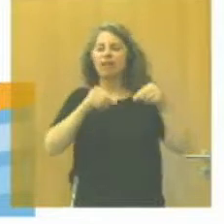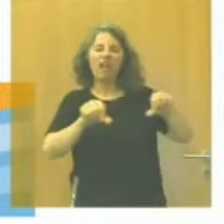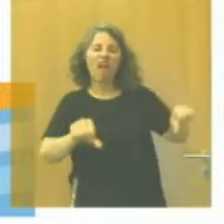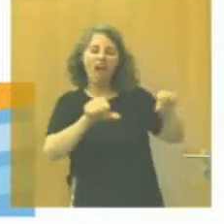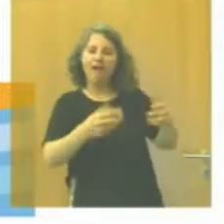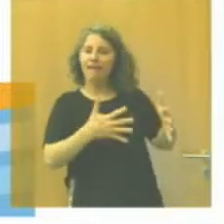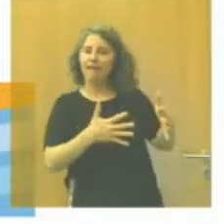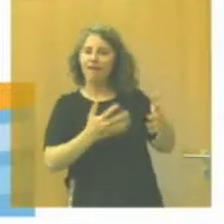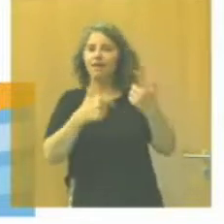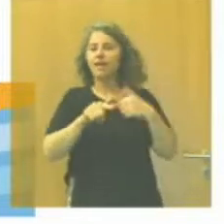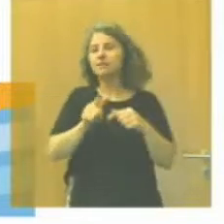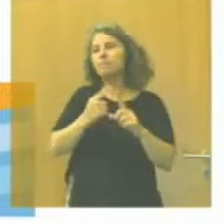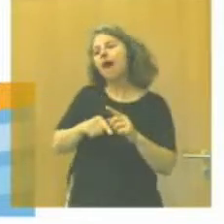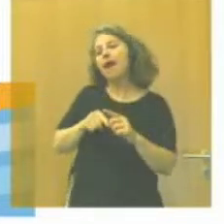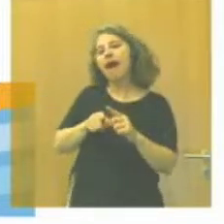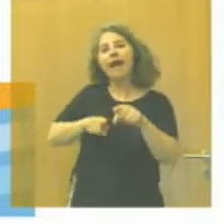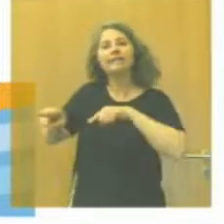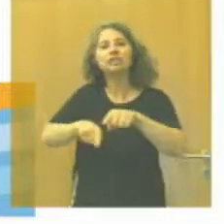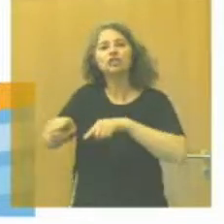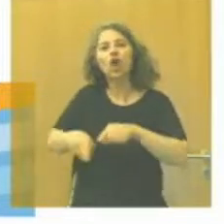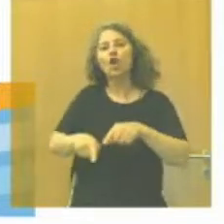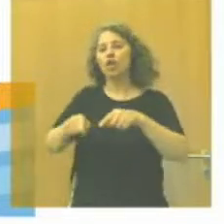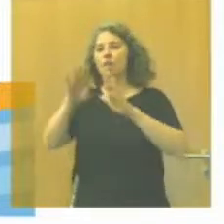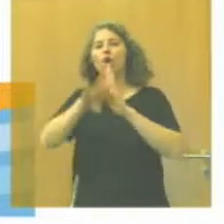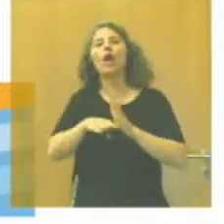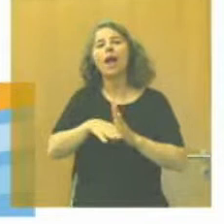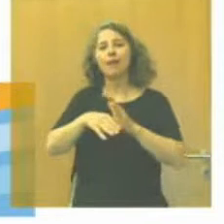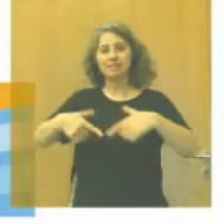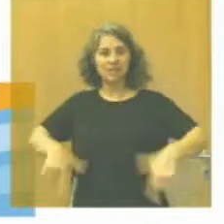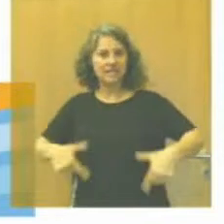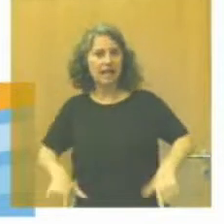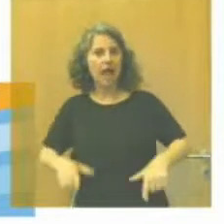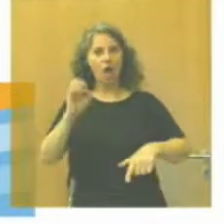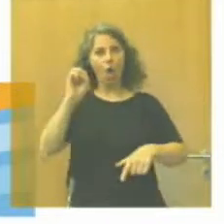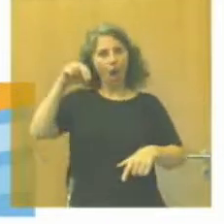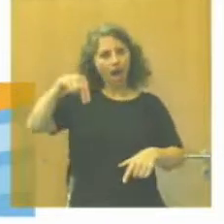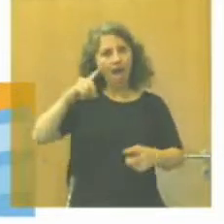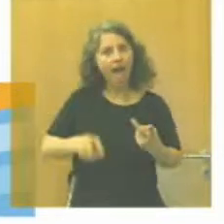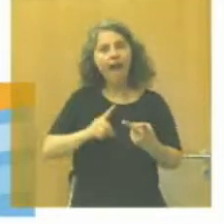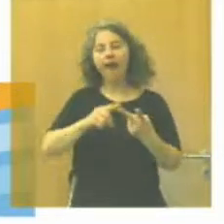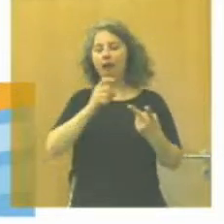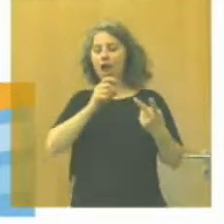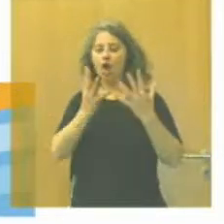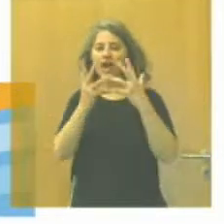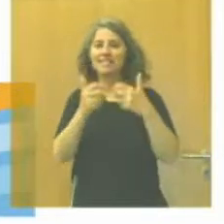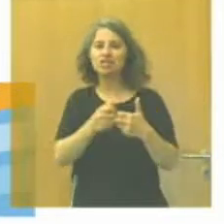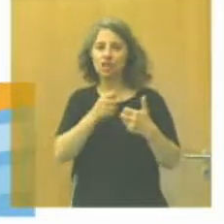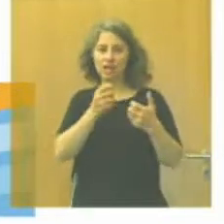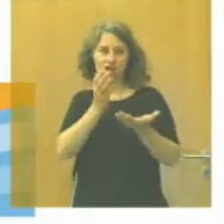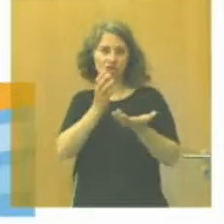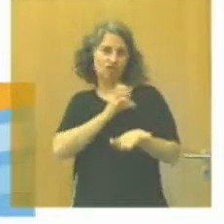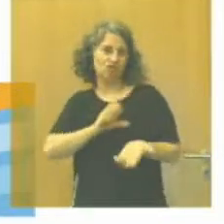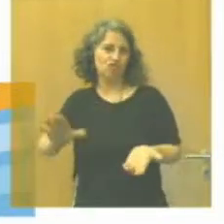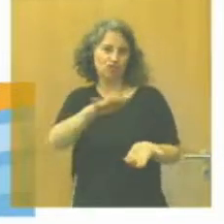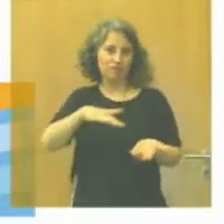para gestores de programas ministeriales, para ONGs, para las organizaciones de sociedad civil y